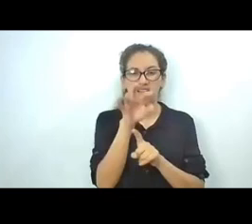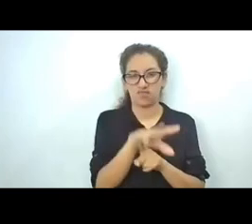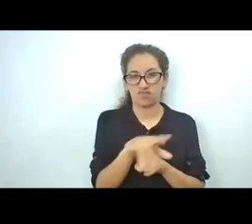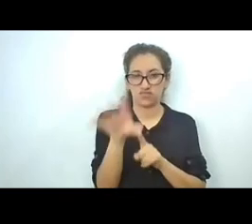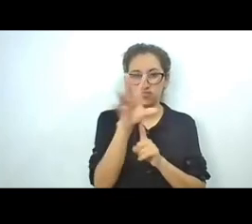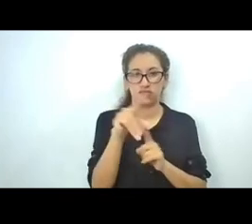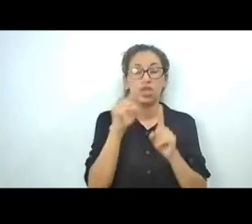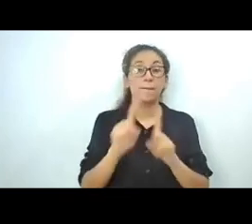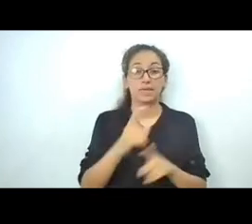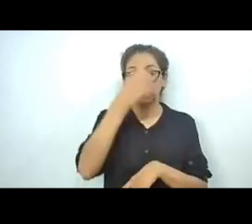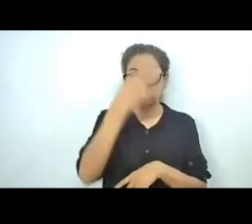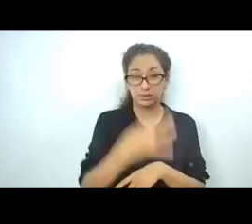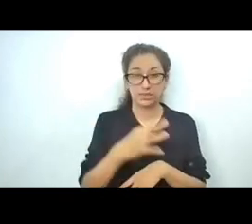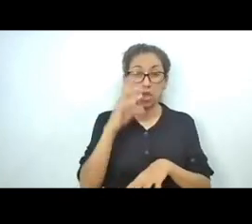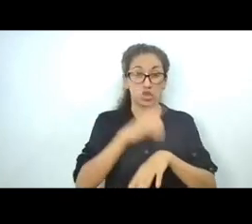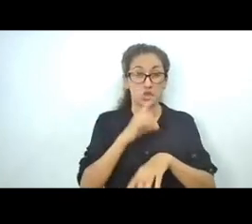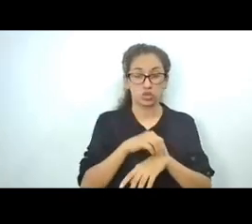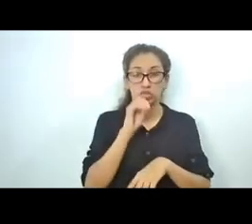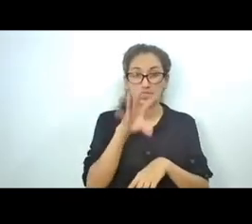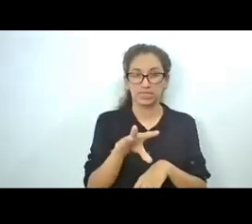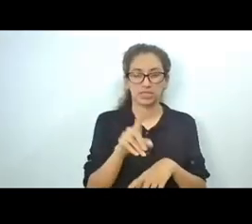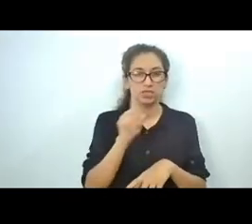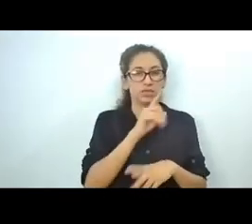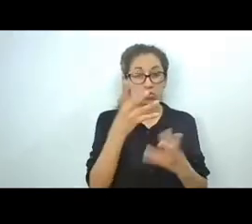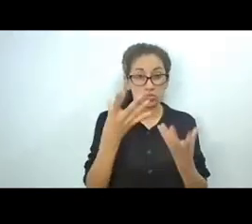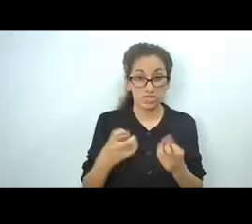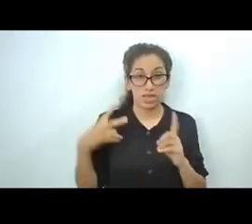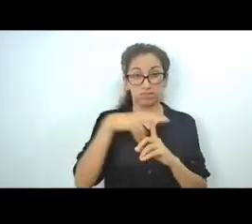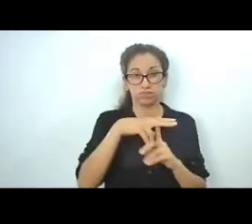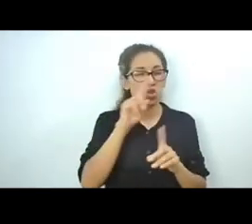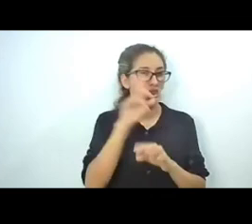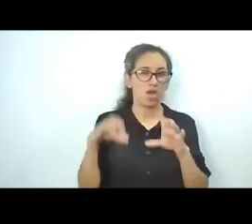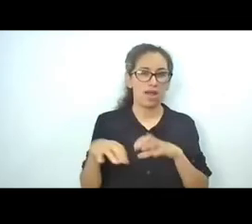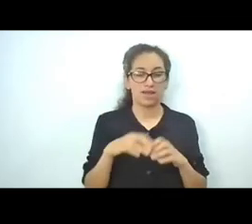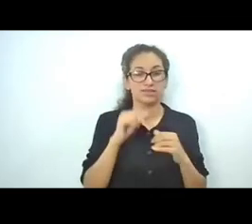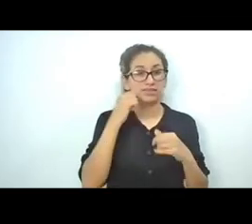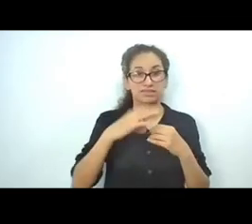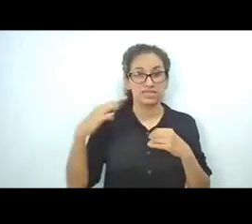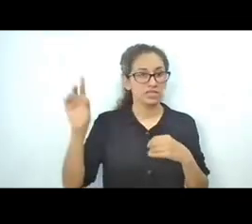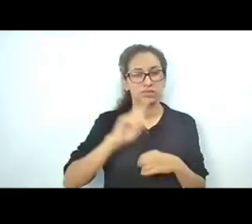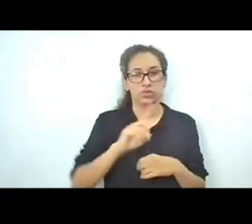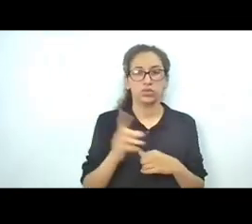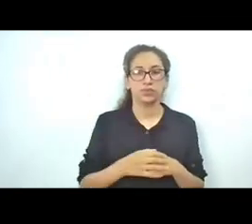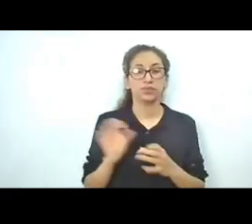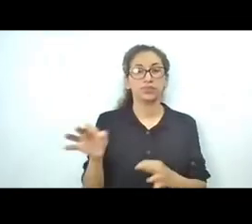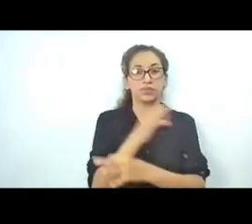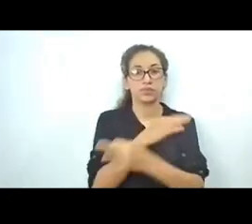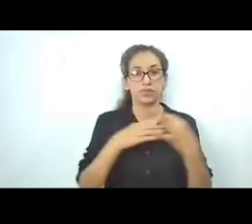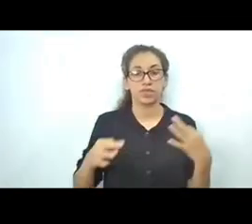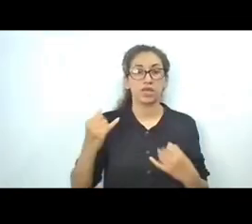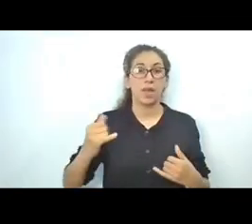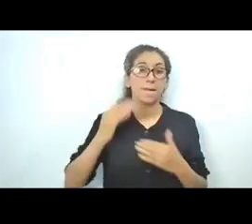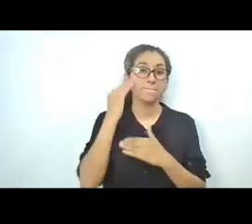pero en realidad desde el punto de vista médico hay indicaciones para hacer una circuncisión, no la hacemos como rutina. En el caso de adultos